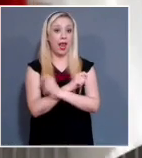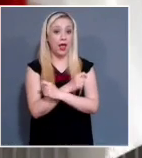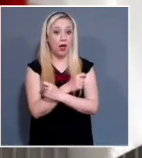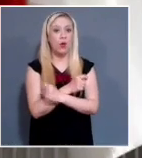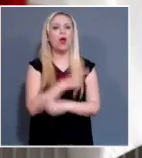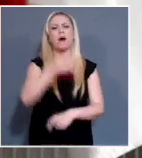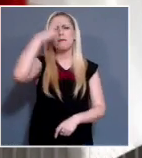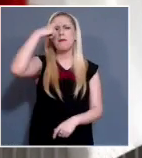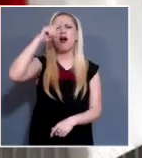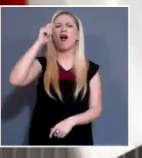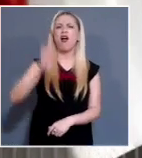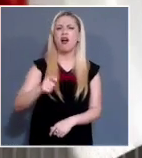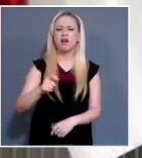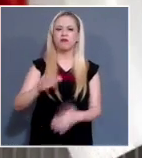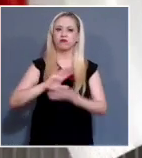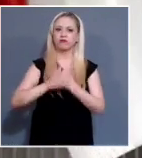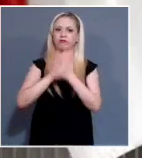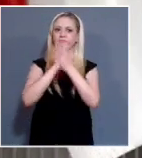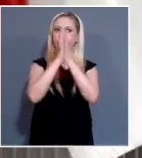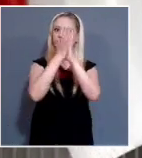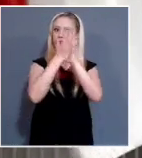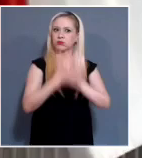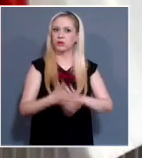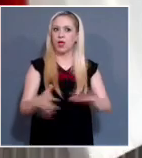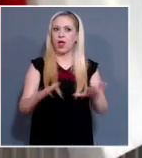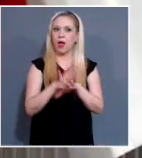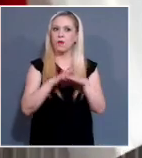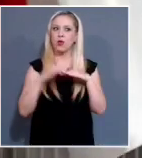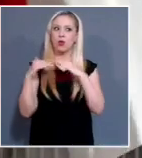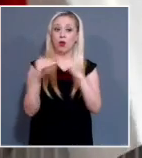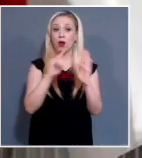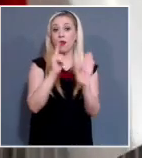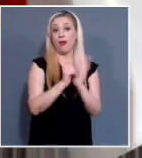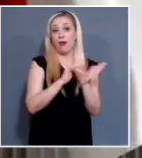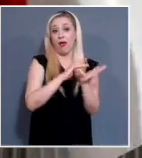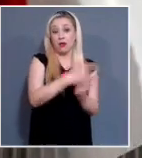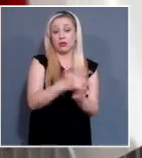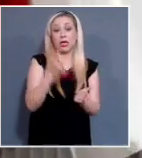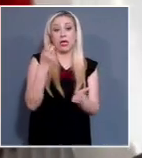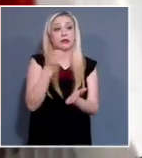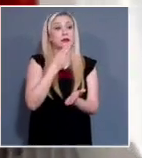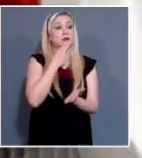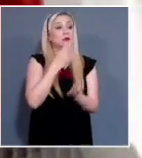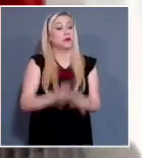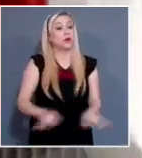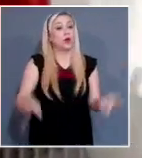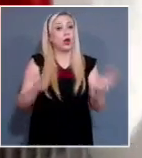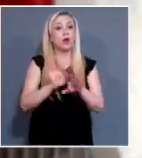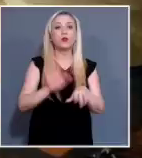transformación. Recordó que las instituciones se les valora por la certidumbre que generan en la sociedad.